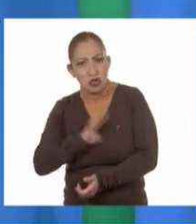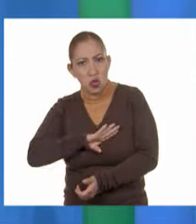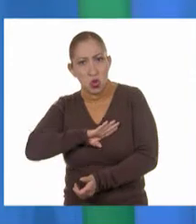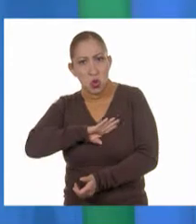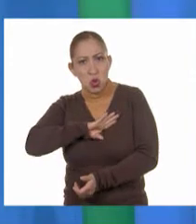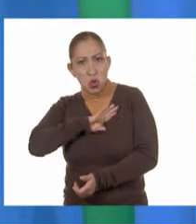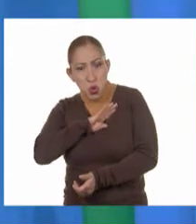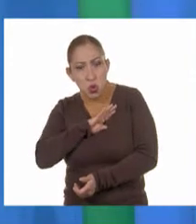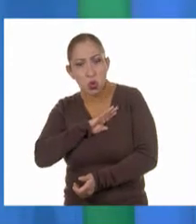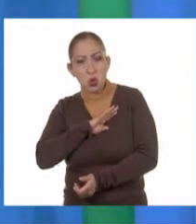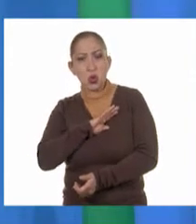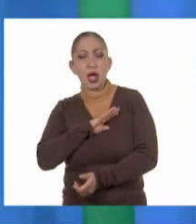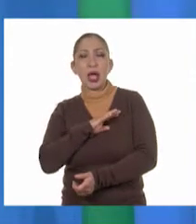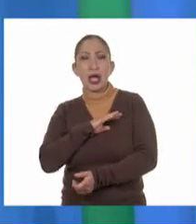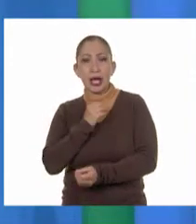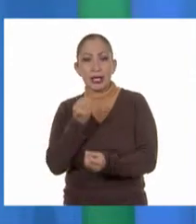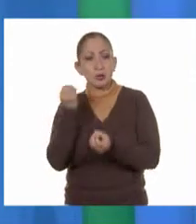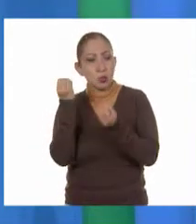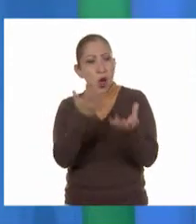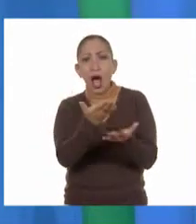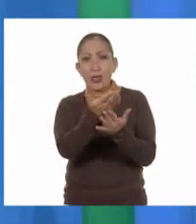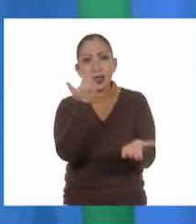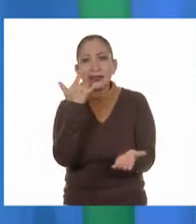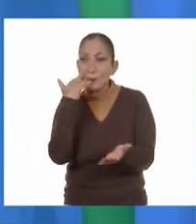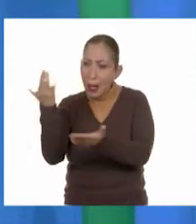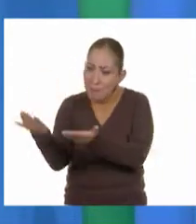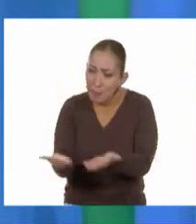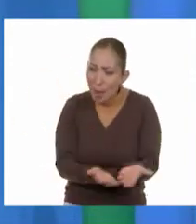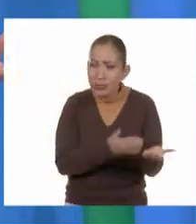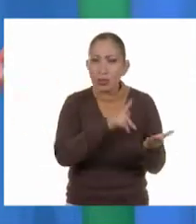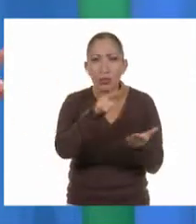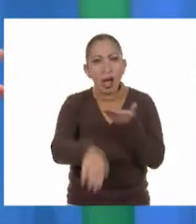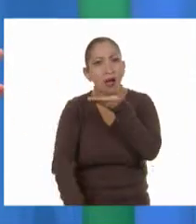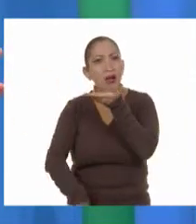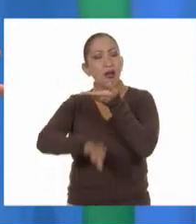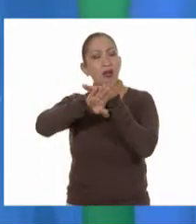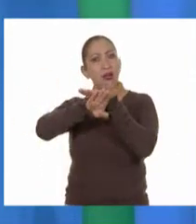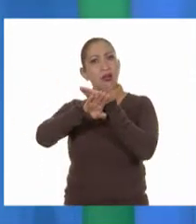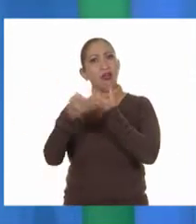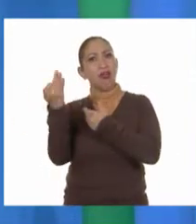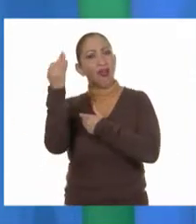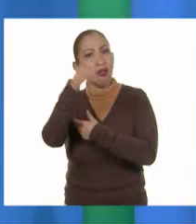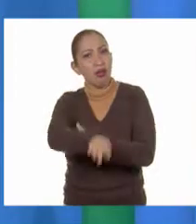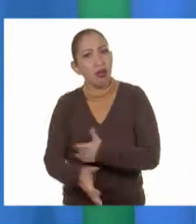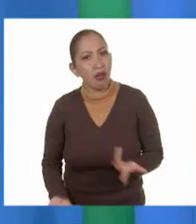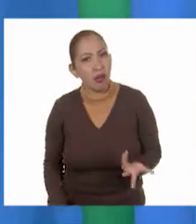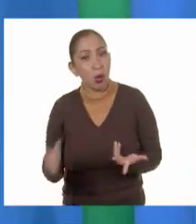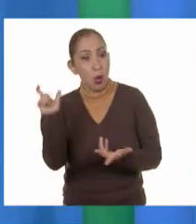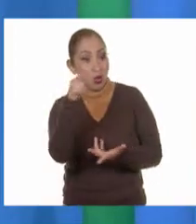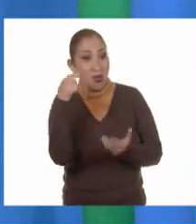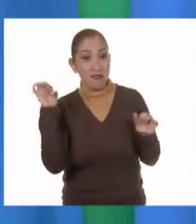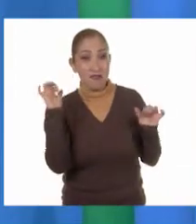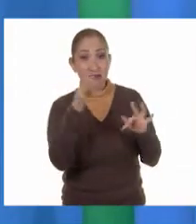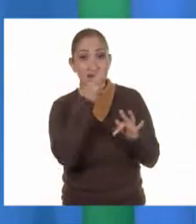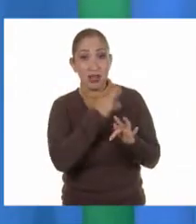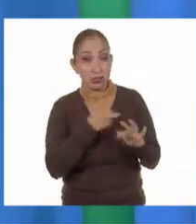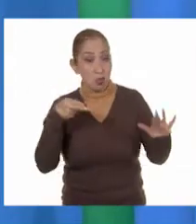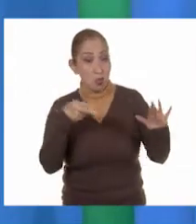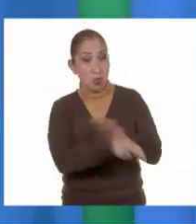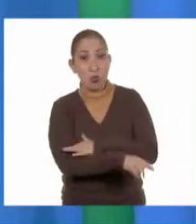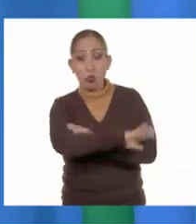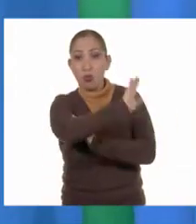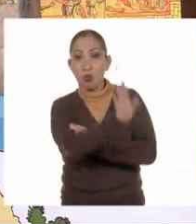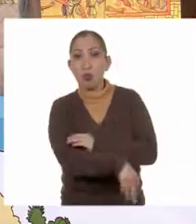sus alimentos y dándoles alojamiento. Y luego, ¿qué recibieron? Un ataque durante su ceremonia y la muerte de su